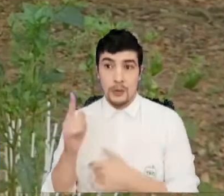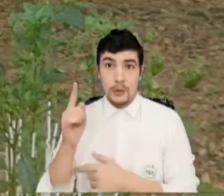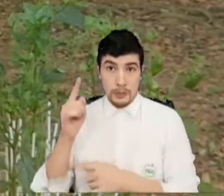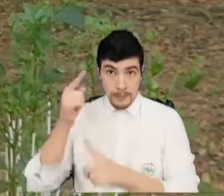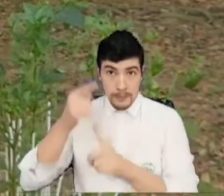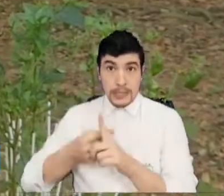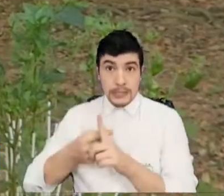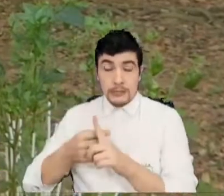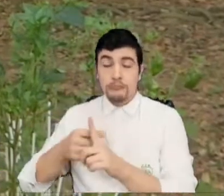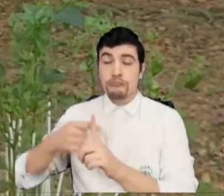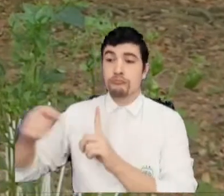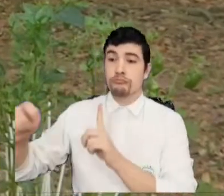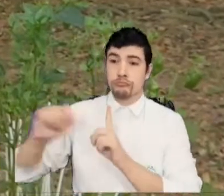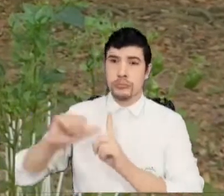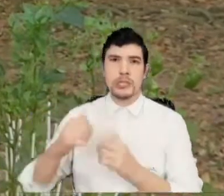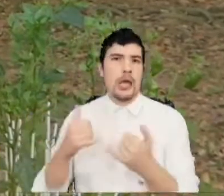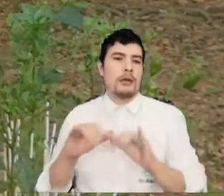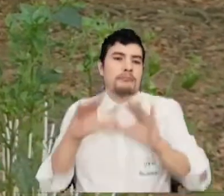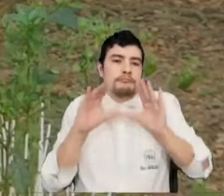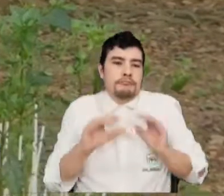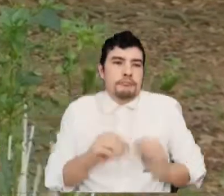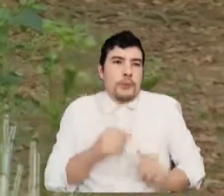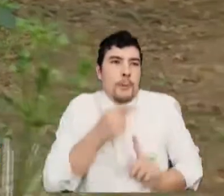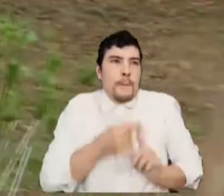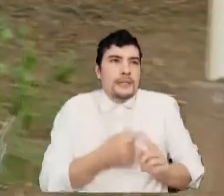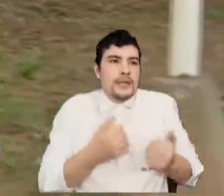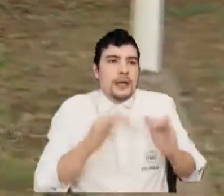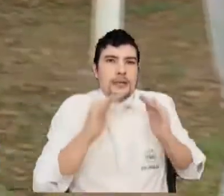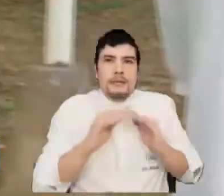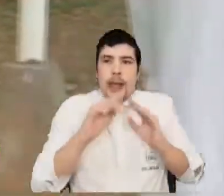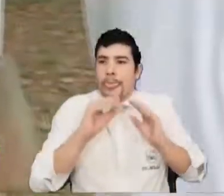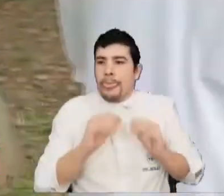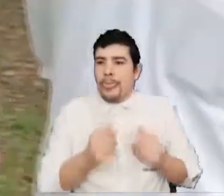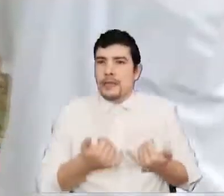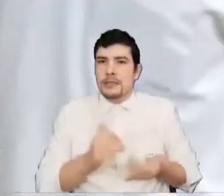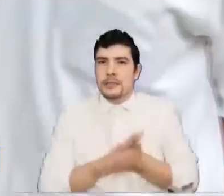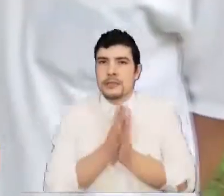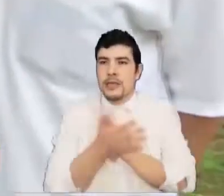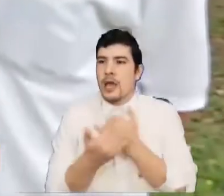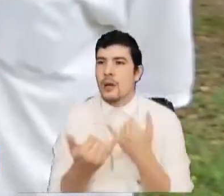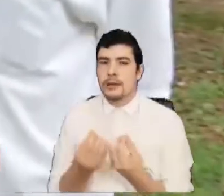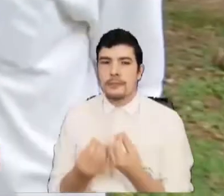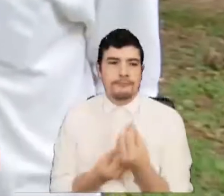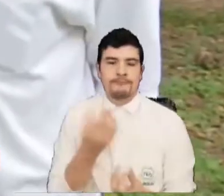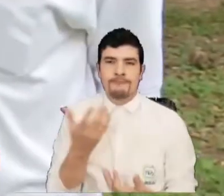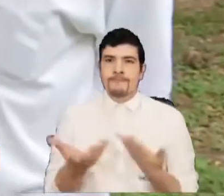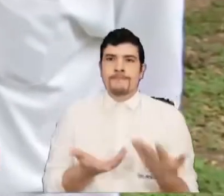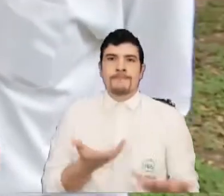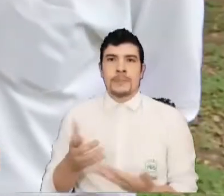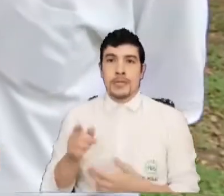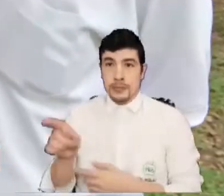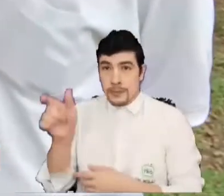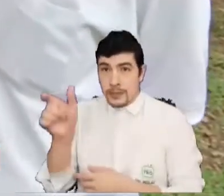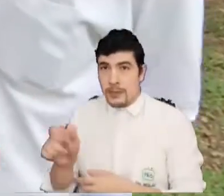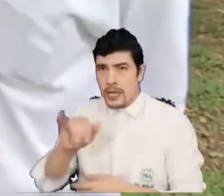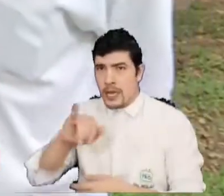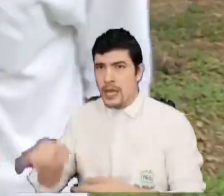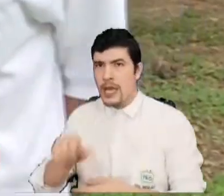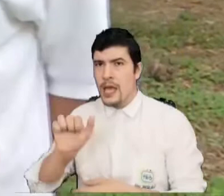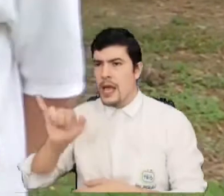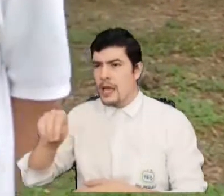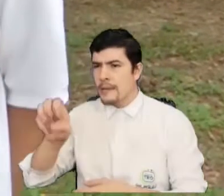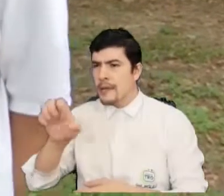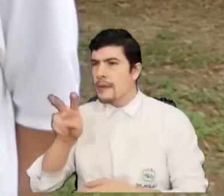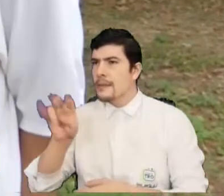ya se les agotó y no saben qué hacer. Me encuentro en este momento con Jaime Villamizar. Señor Jaime, cuéntanos, ¿cuál es la situación que viven en este